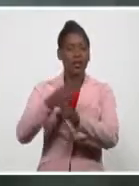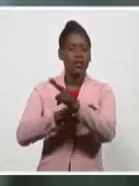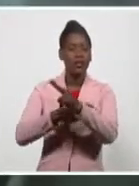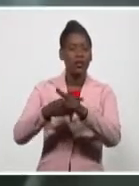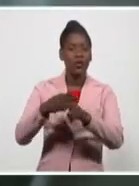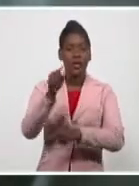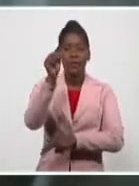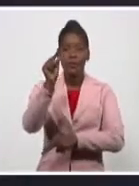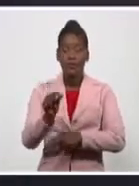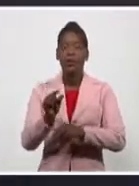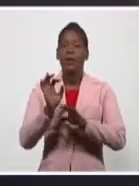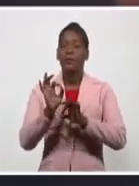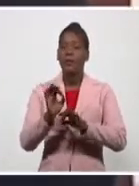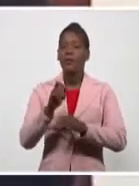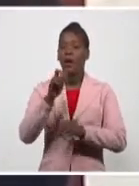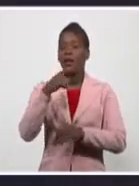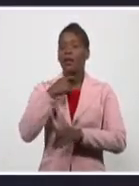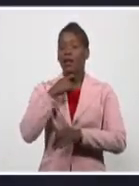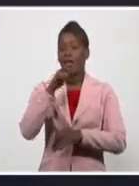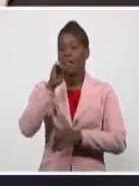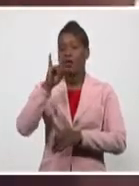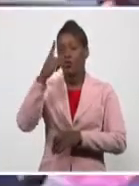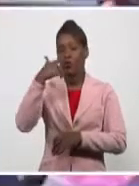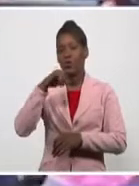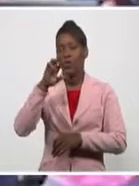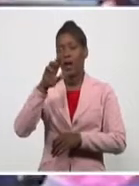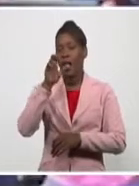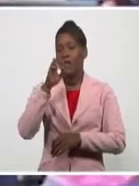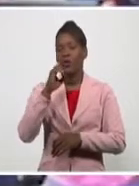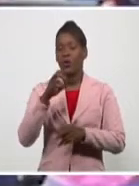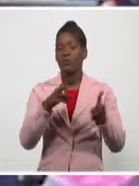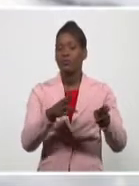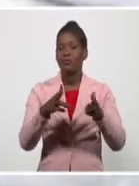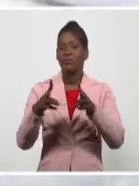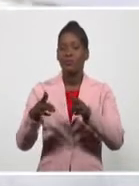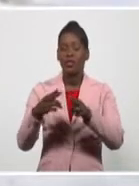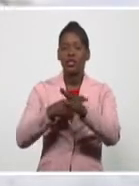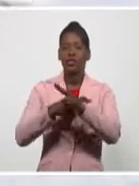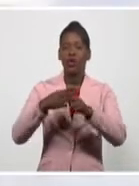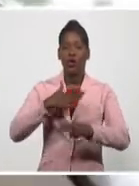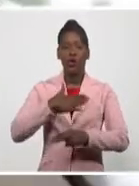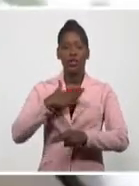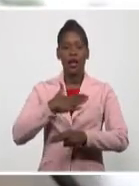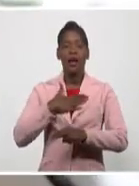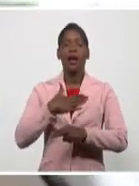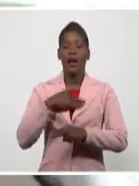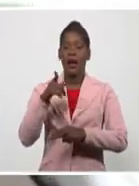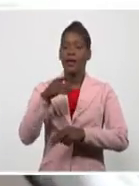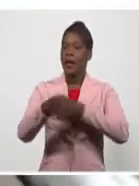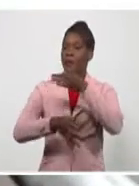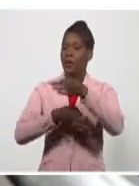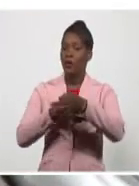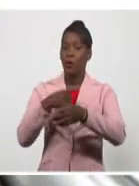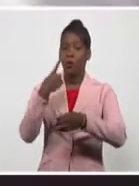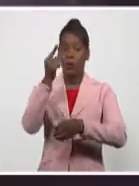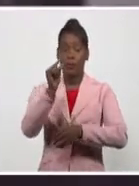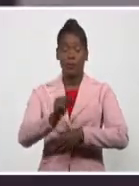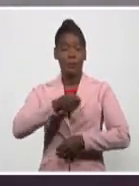cumpliría 80 años con el estreno en YouTube del documental que sobre su presencia en la casa realizara la periodista Esther